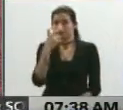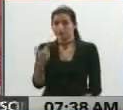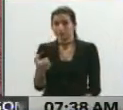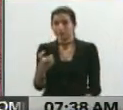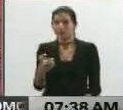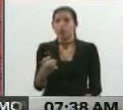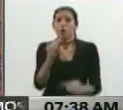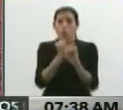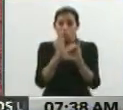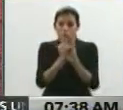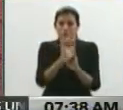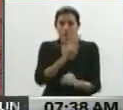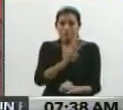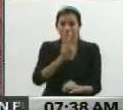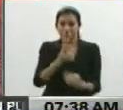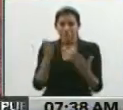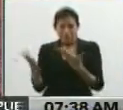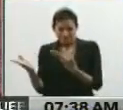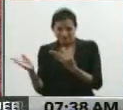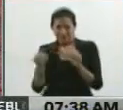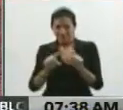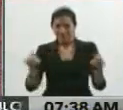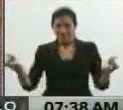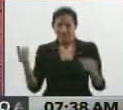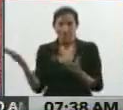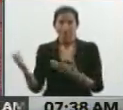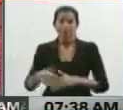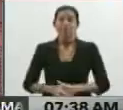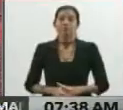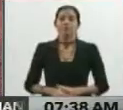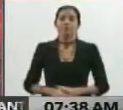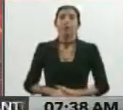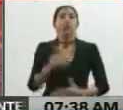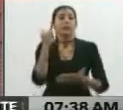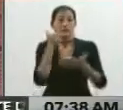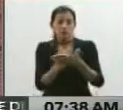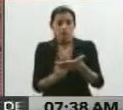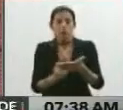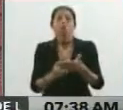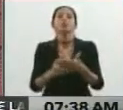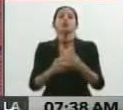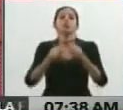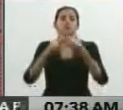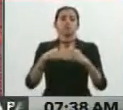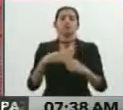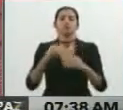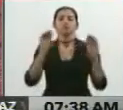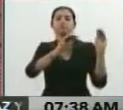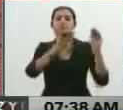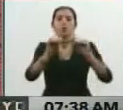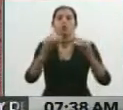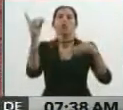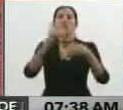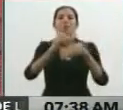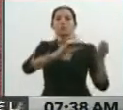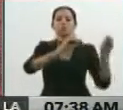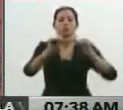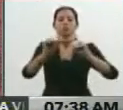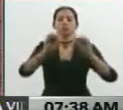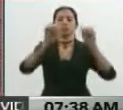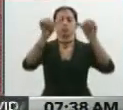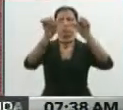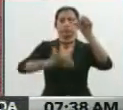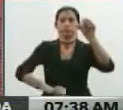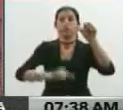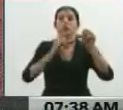web www inah gob punto b te registres hagas el censo ok así es una serie de datos proporciones la